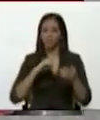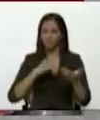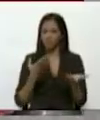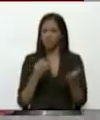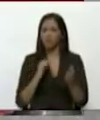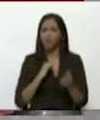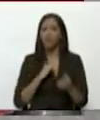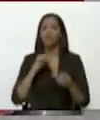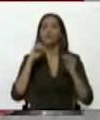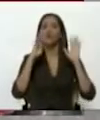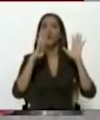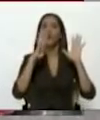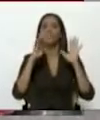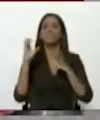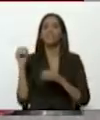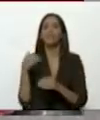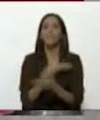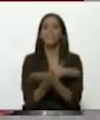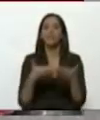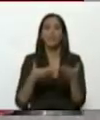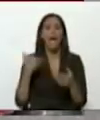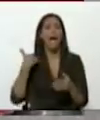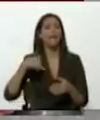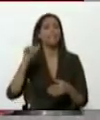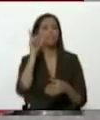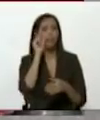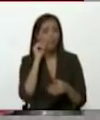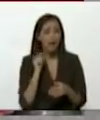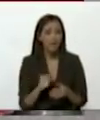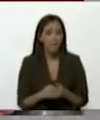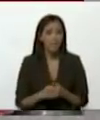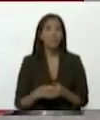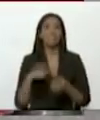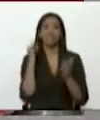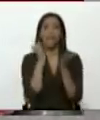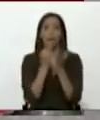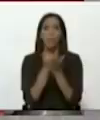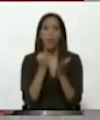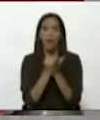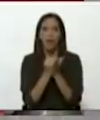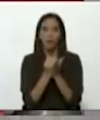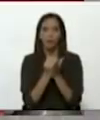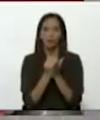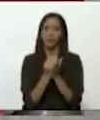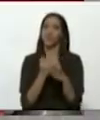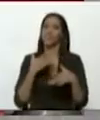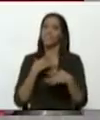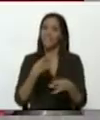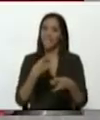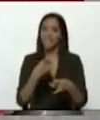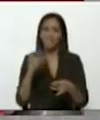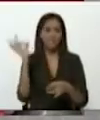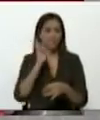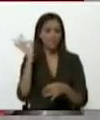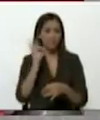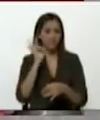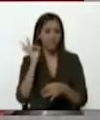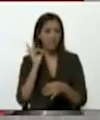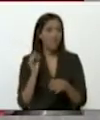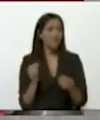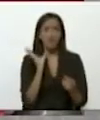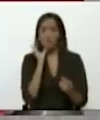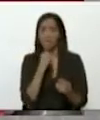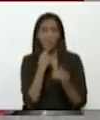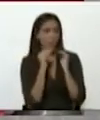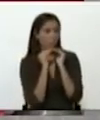papá! Ya ustedes saben, probaron con los intereses. Nadie dijo nada, no hay investigación,